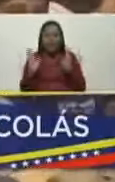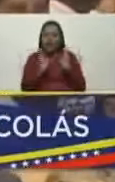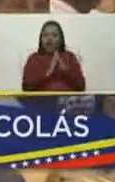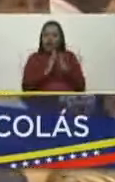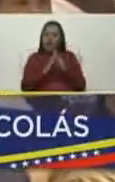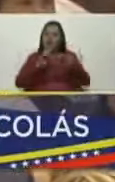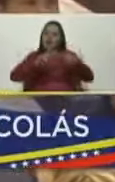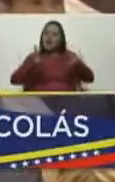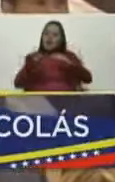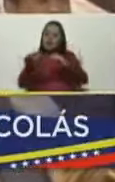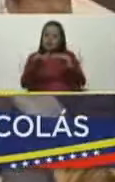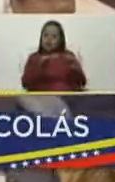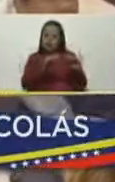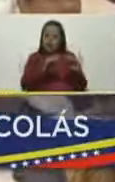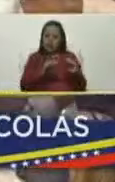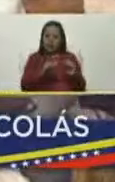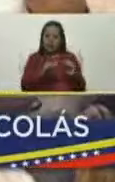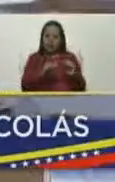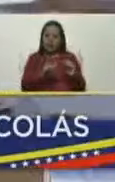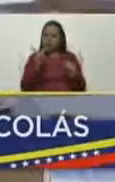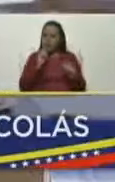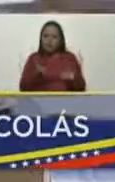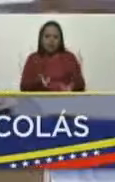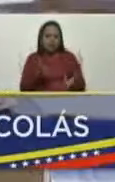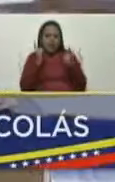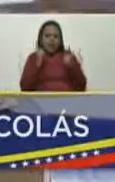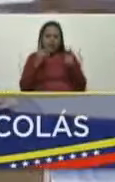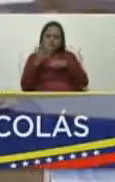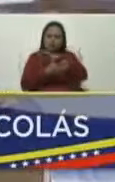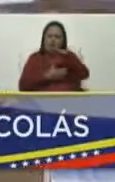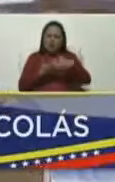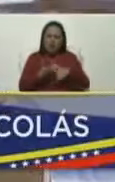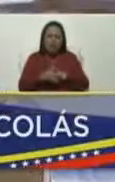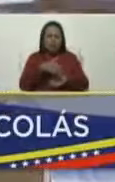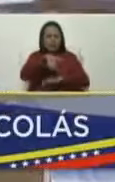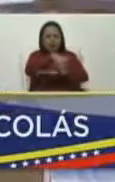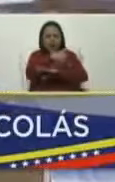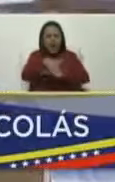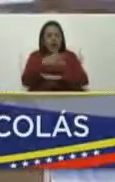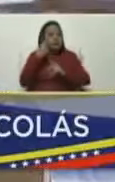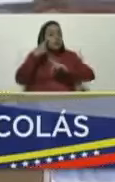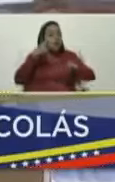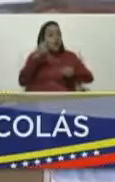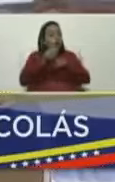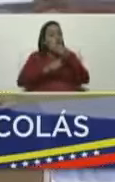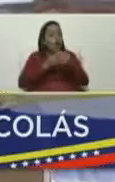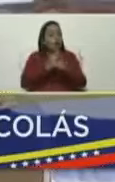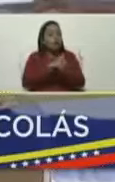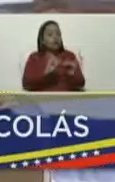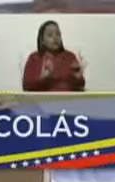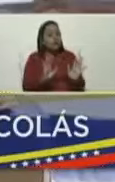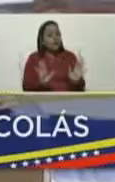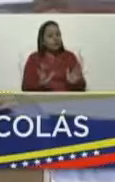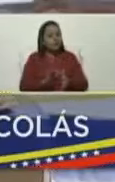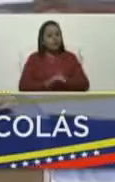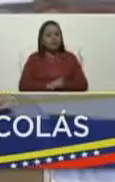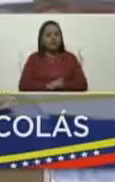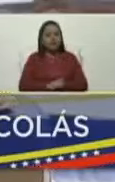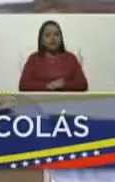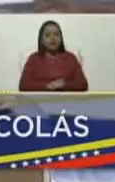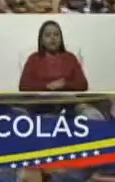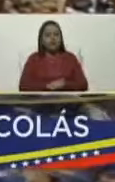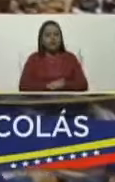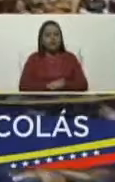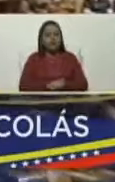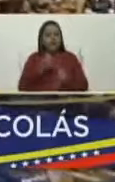paz. Y evitamos una insurrección popular que quién sabe cómo hubiera terminado con el poder que